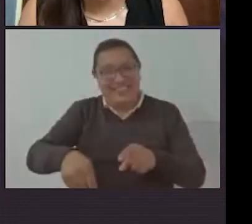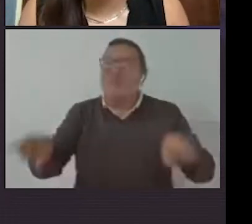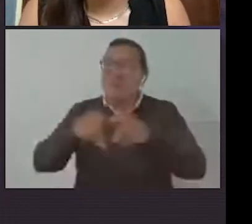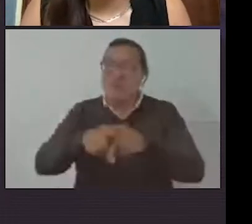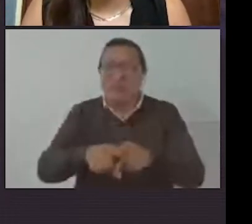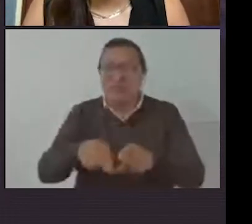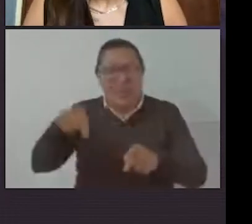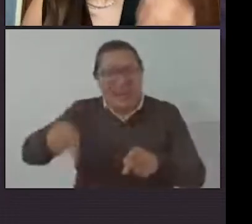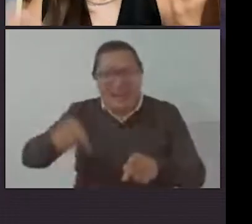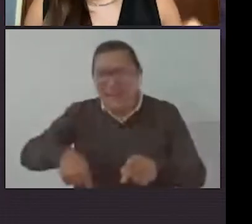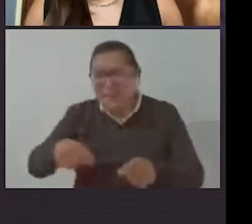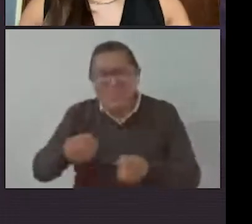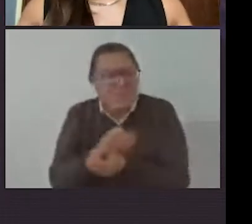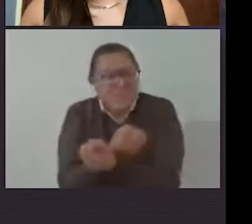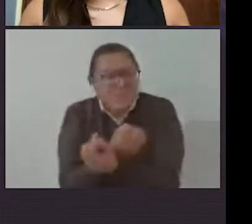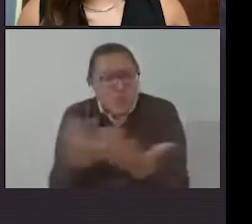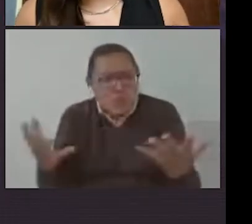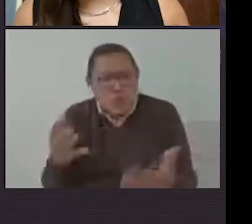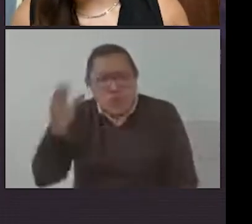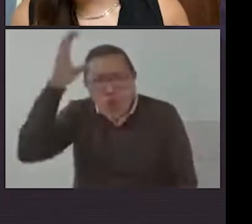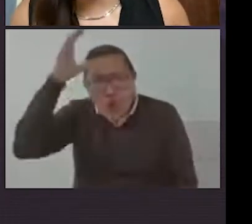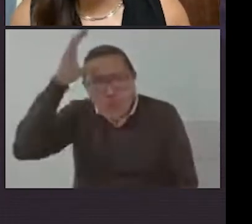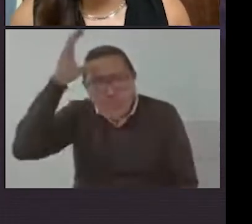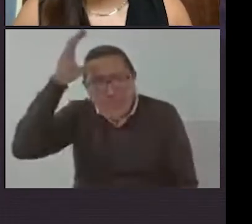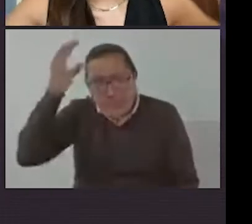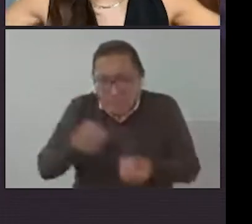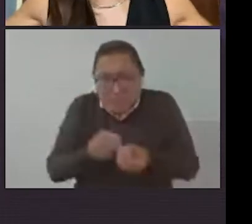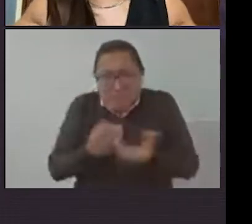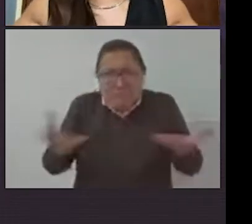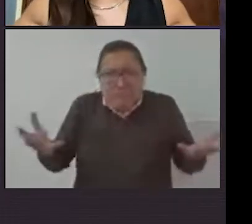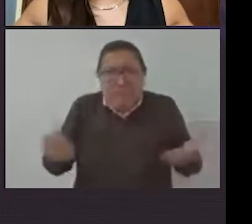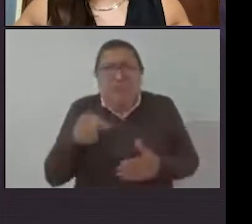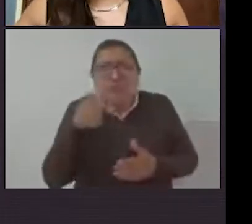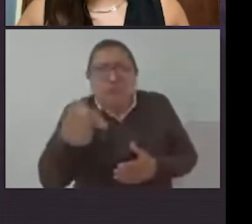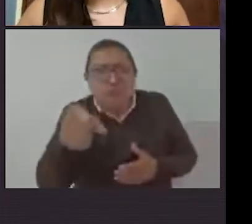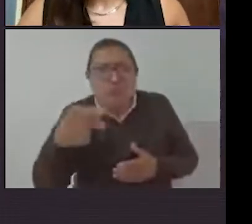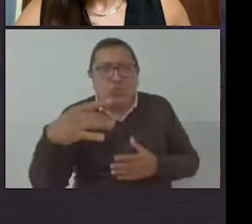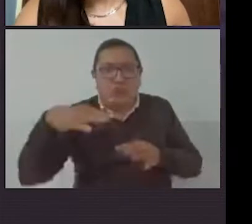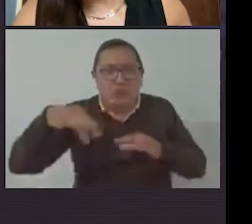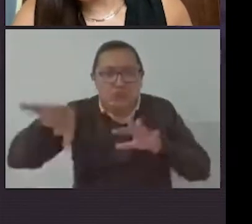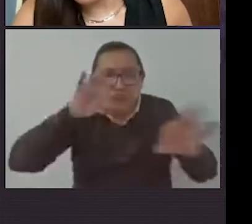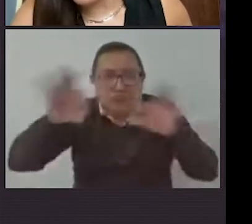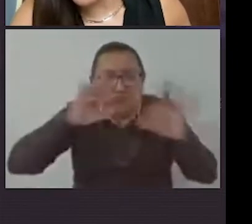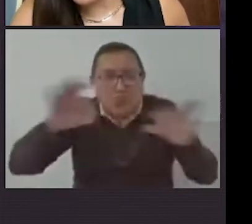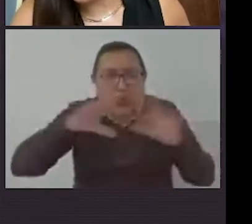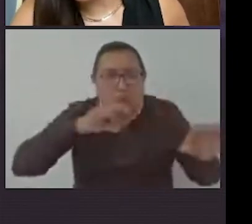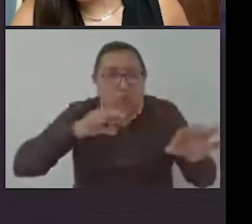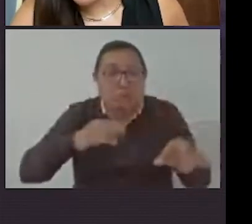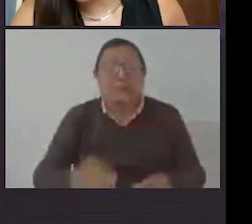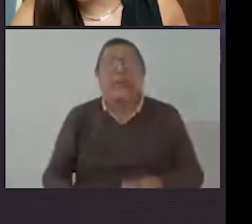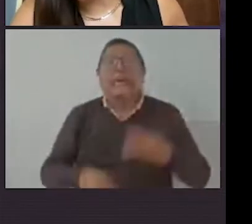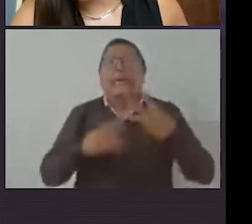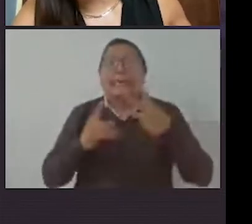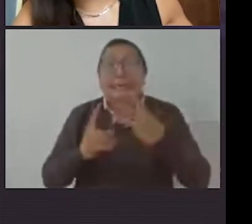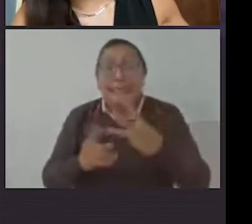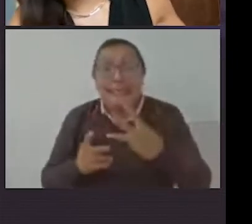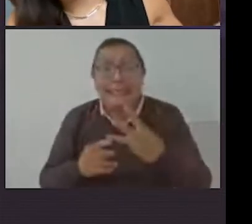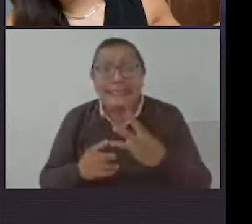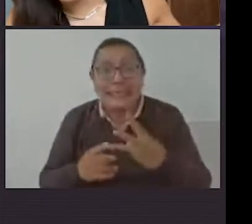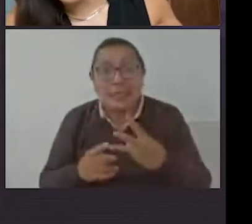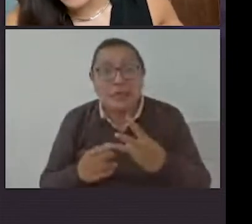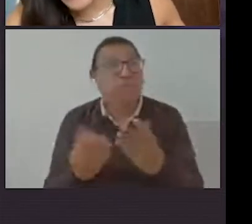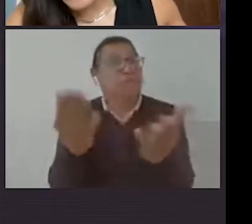funcionen nada más para ti. Y tres, bueno, es ya la que dije mil veces, que participes en el chat. Vamos a ver, Jorge desde México, Raquel